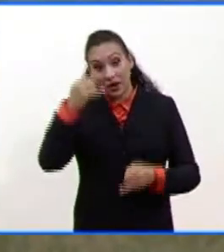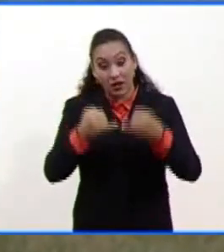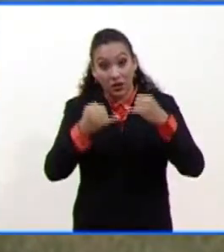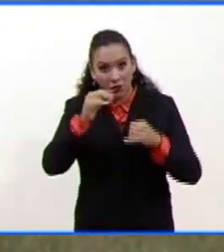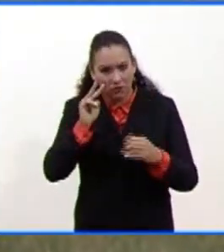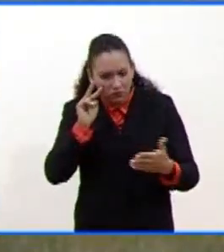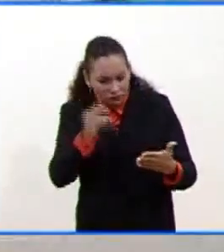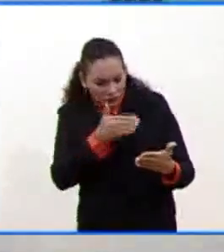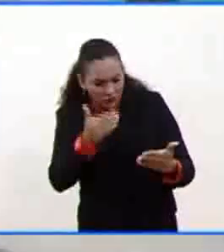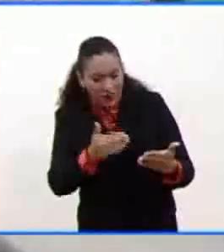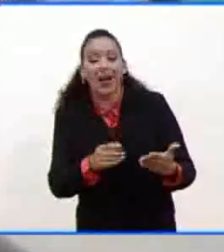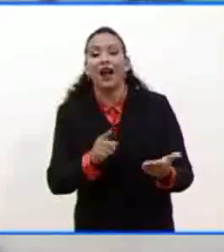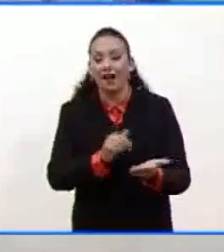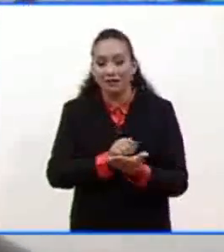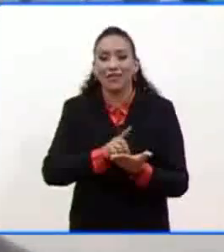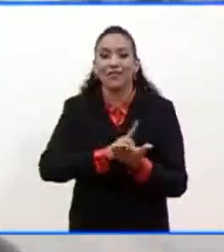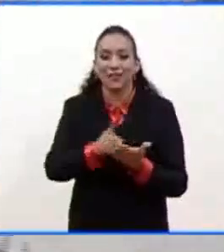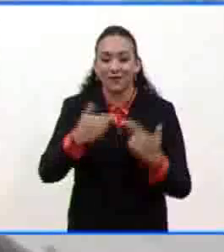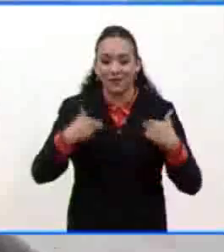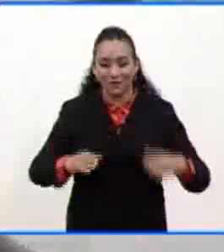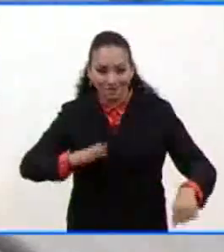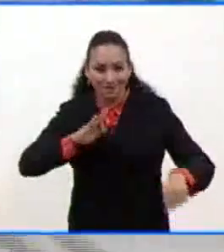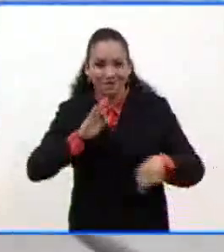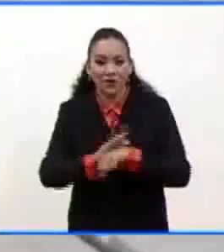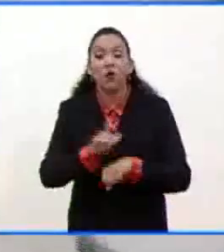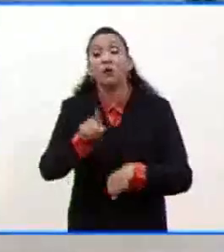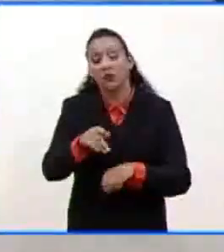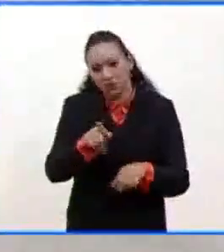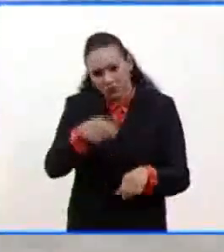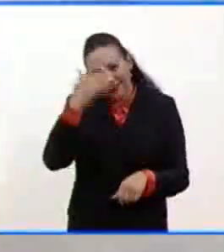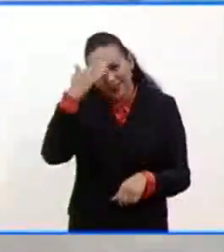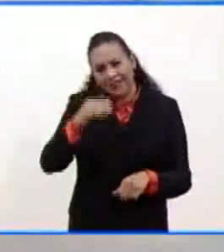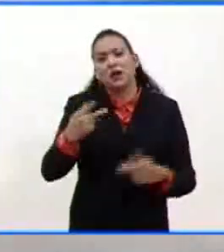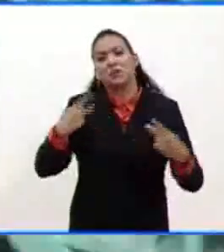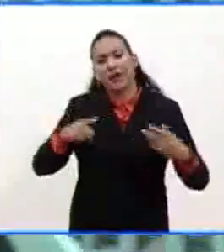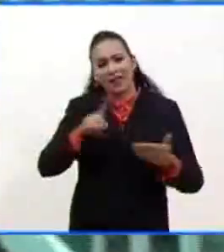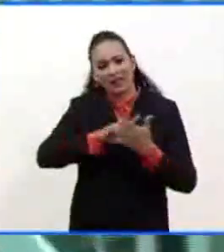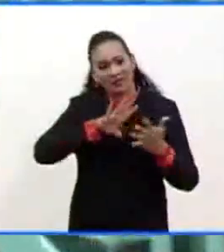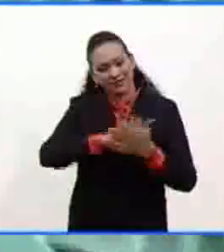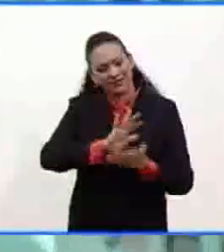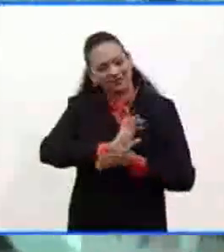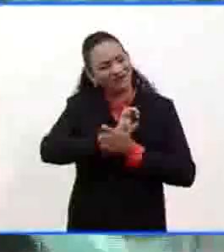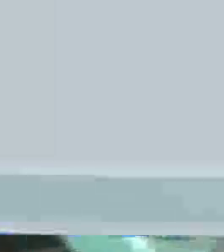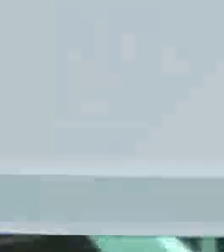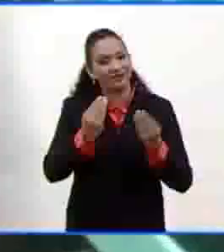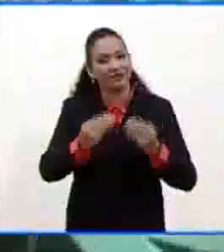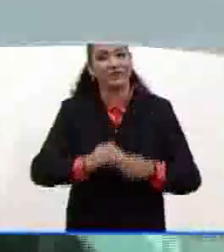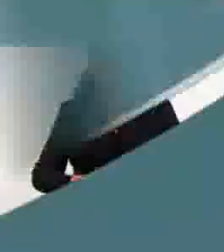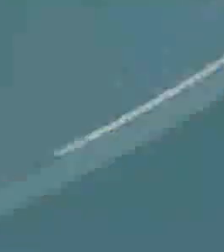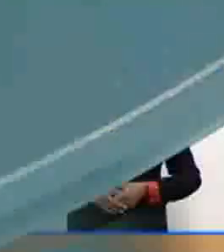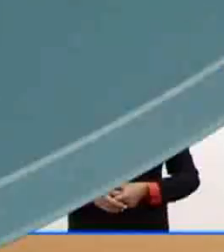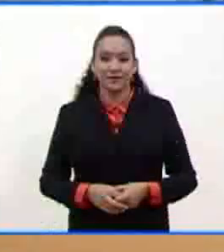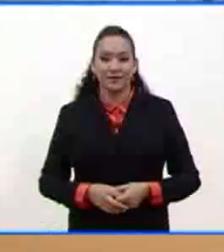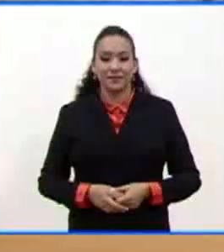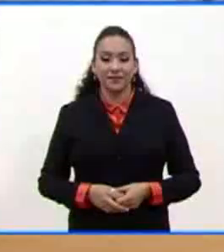los derechos de este sector de la población que históricamente ha sufrido discriminación.